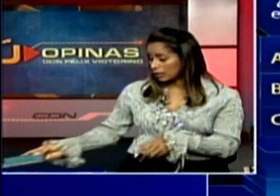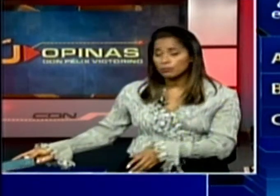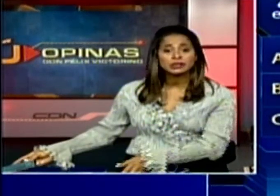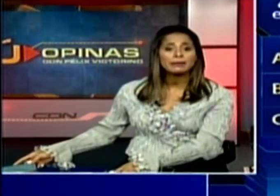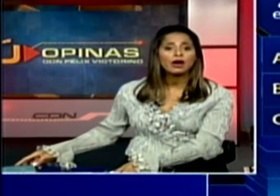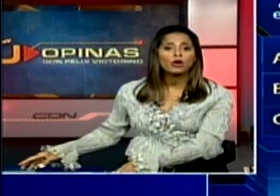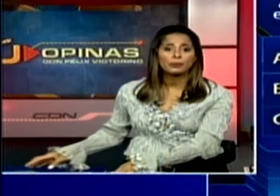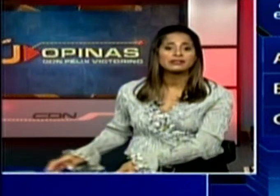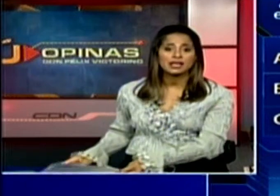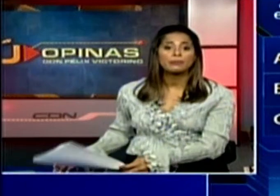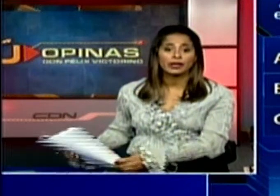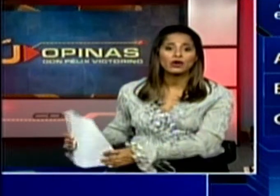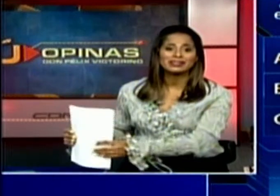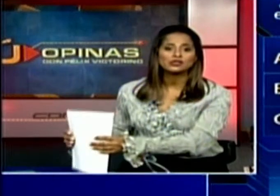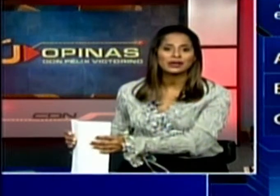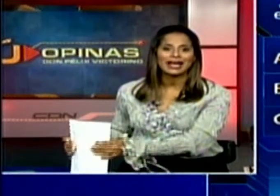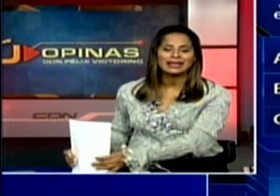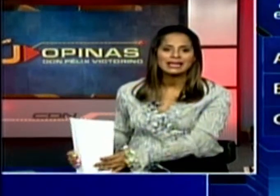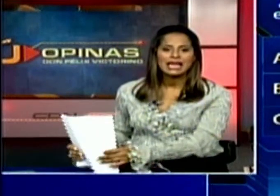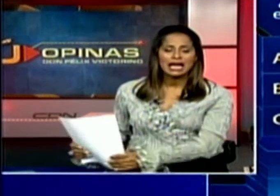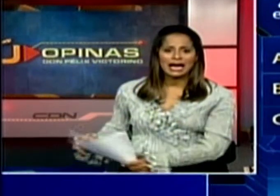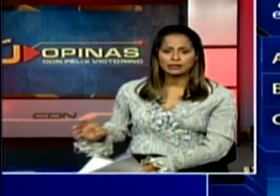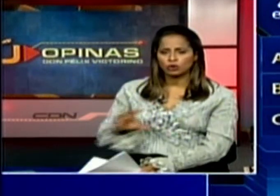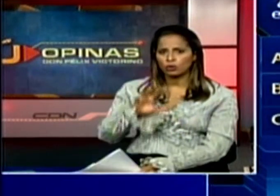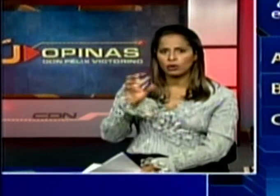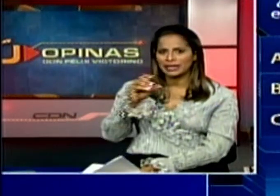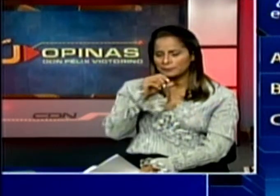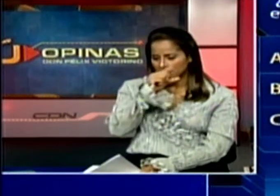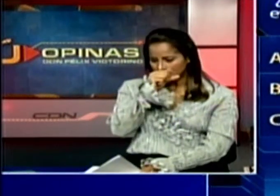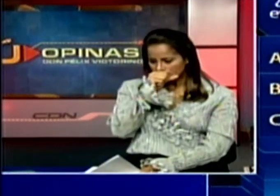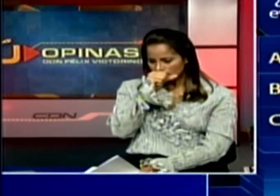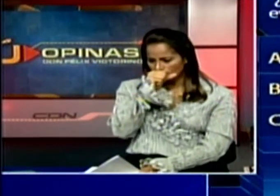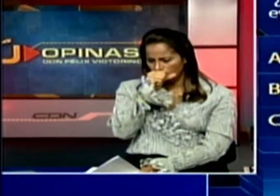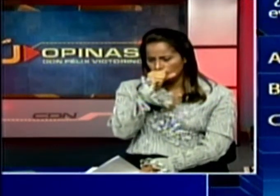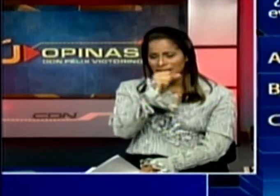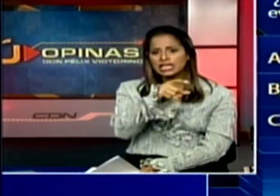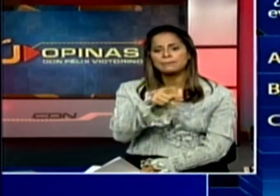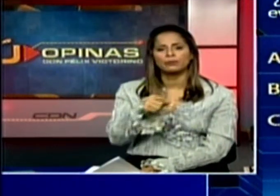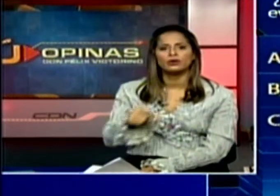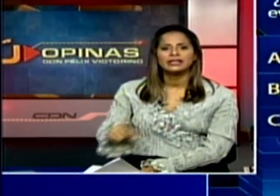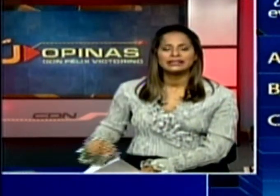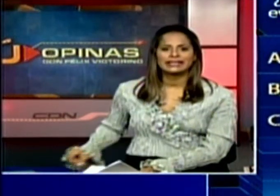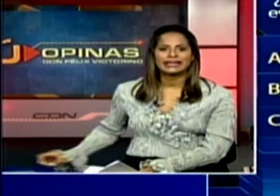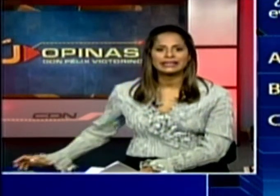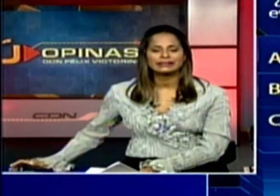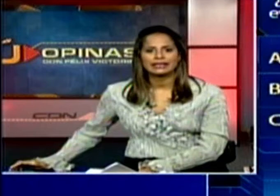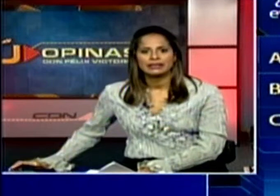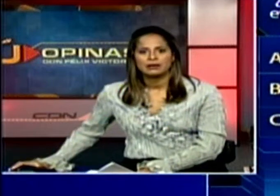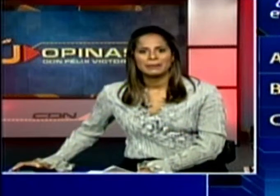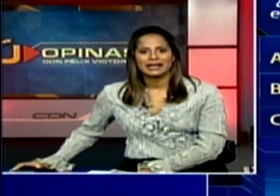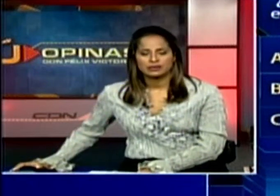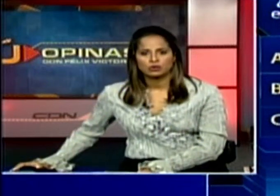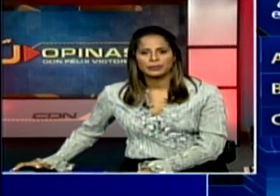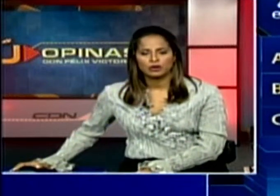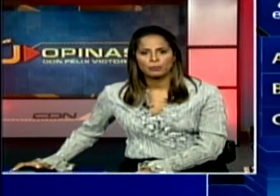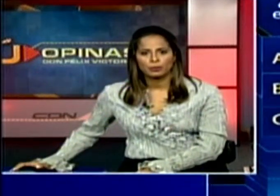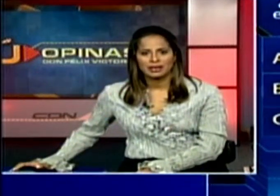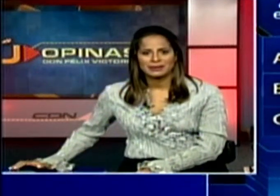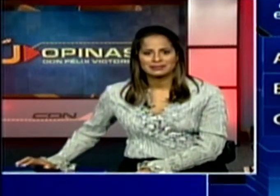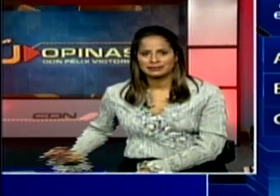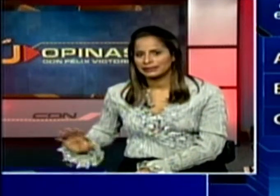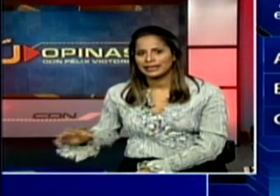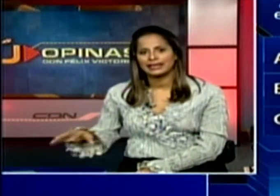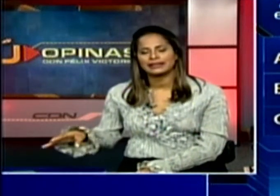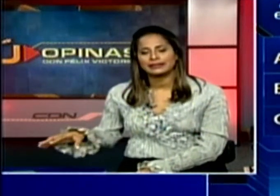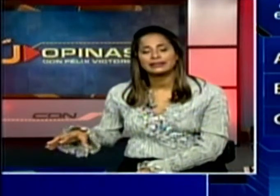para que le demos trabajo a los policías, porque ellos han dicho que ahí hay todo ahora un equipo de gente para resolver los